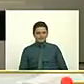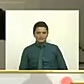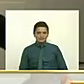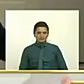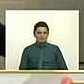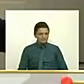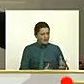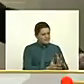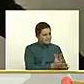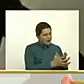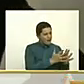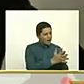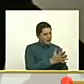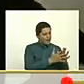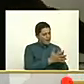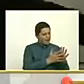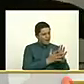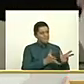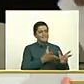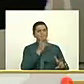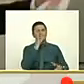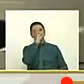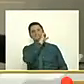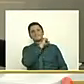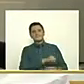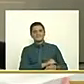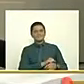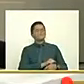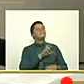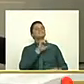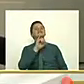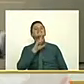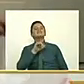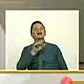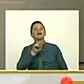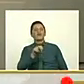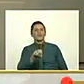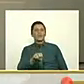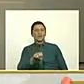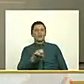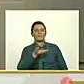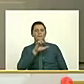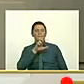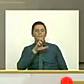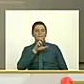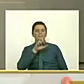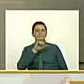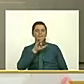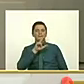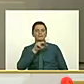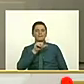los informes del controller, me permite, Pisano. El señor